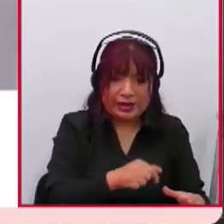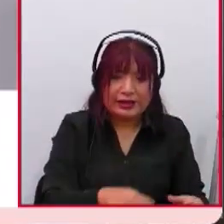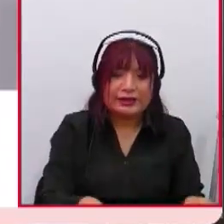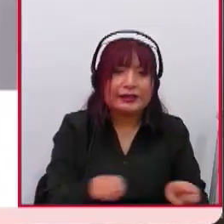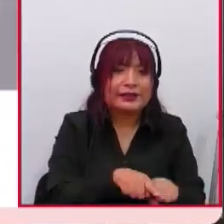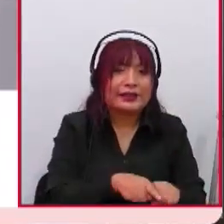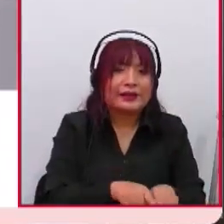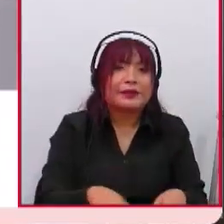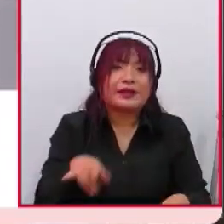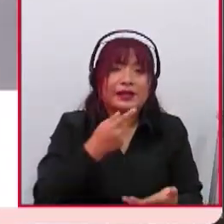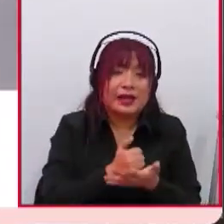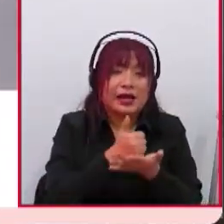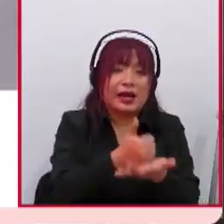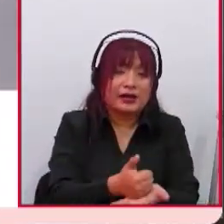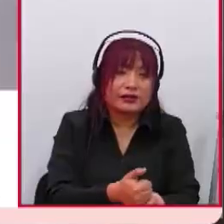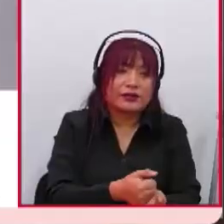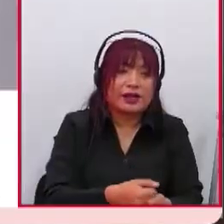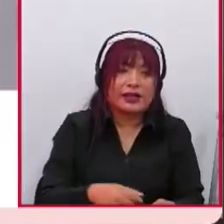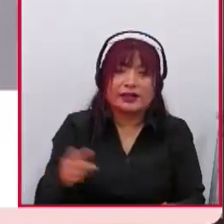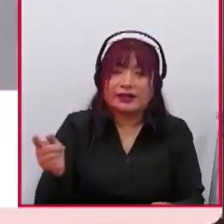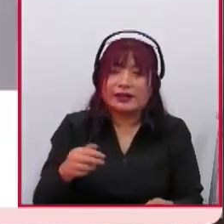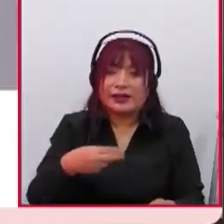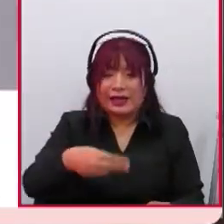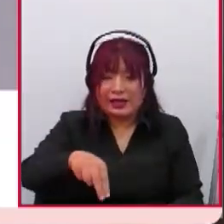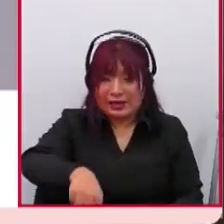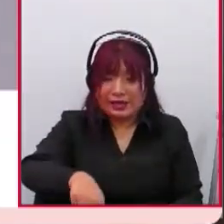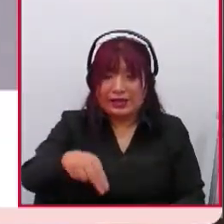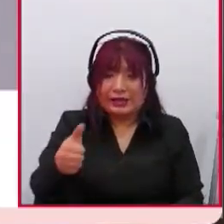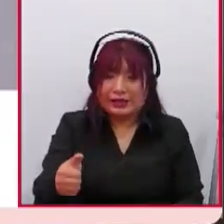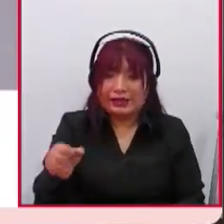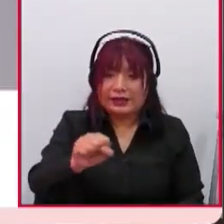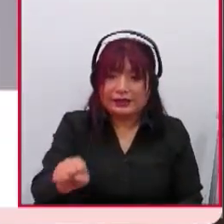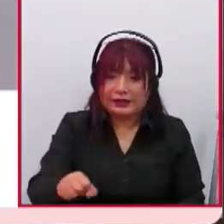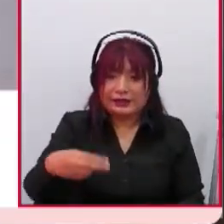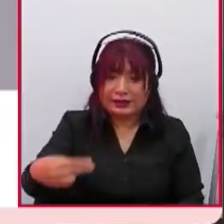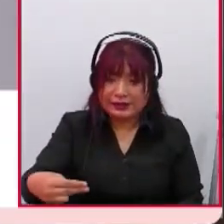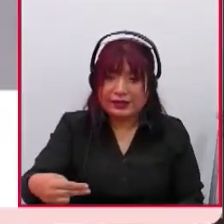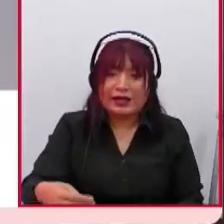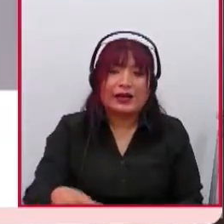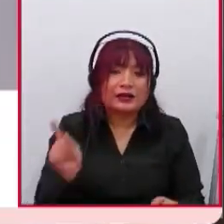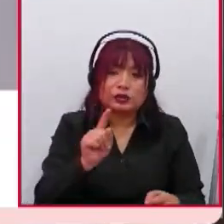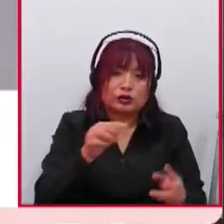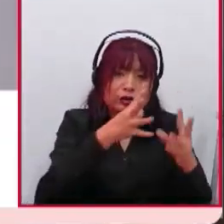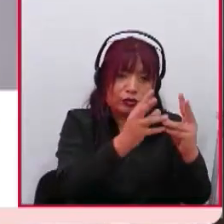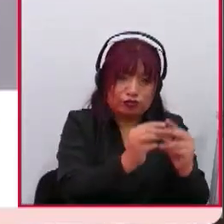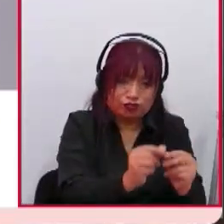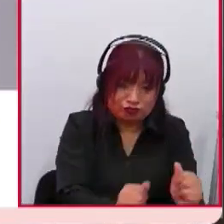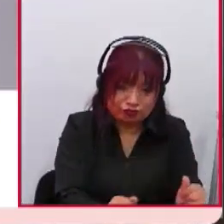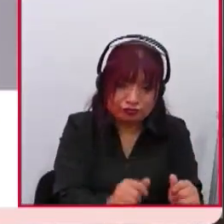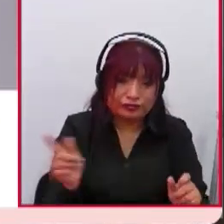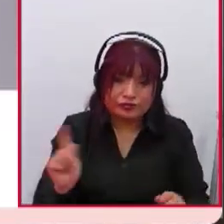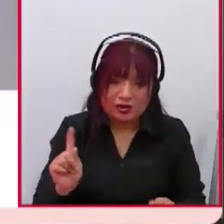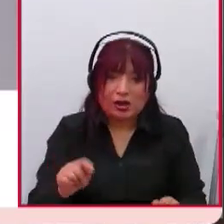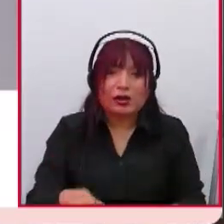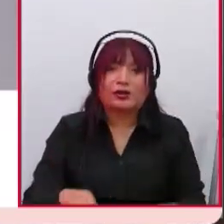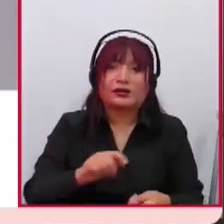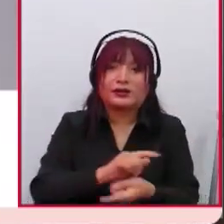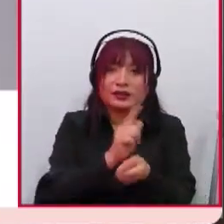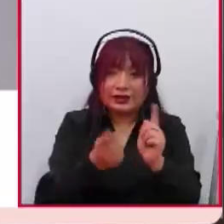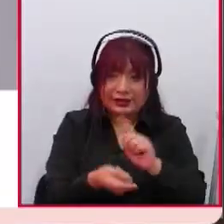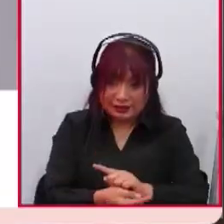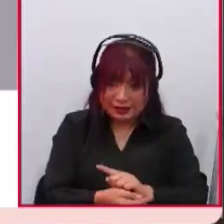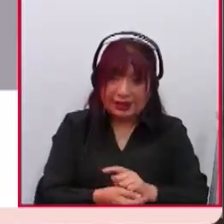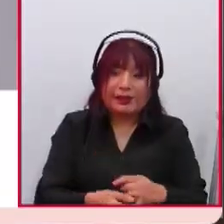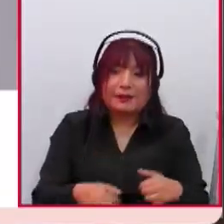evitas la oxidación del NaSH y eso te genera mejor selectividad. Entonces, y fue fundamental, ¿por qué